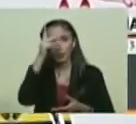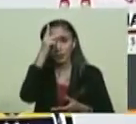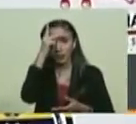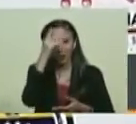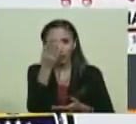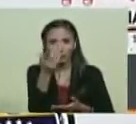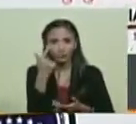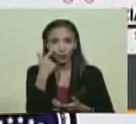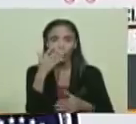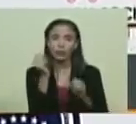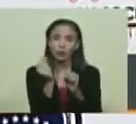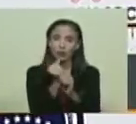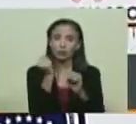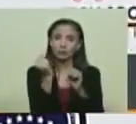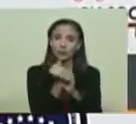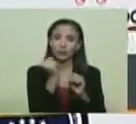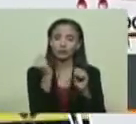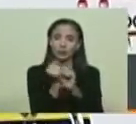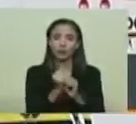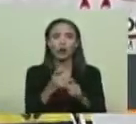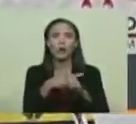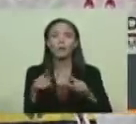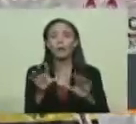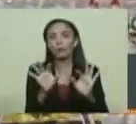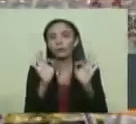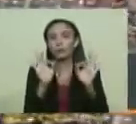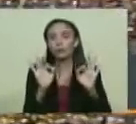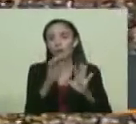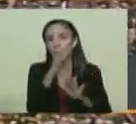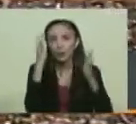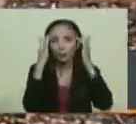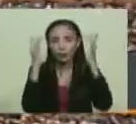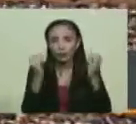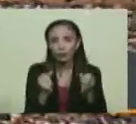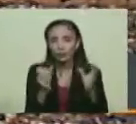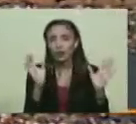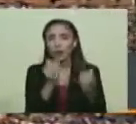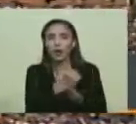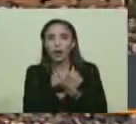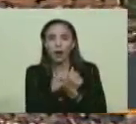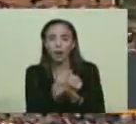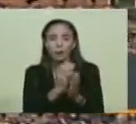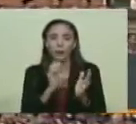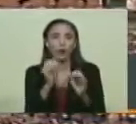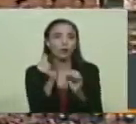también, pero este es tu especialidad. Esta es tu pasión.